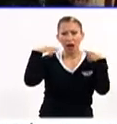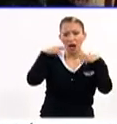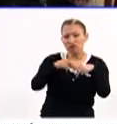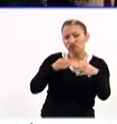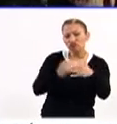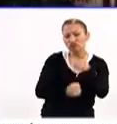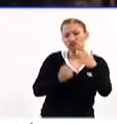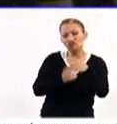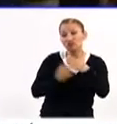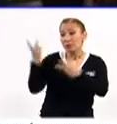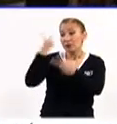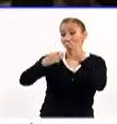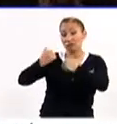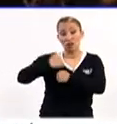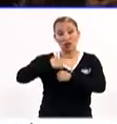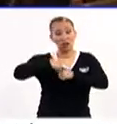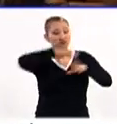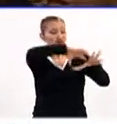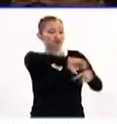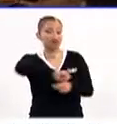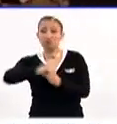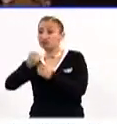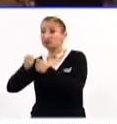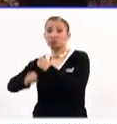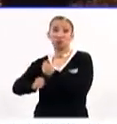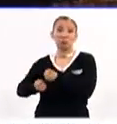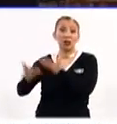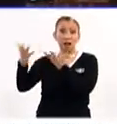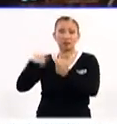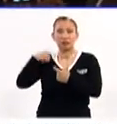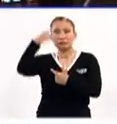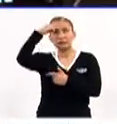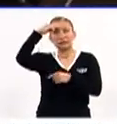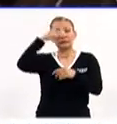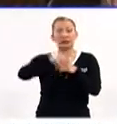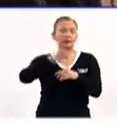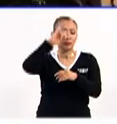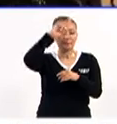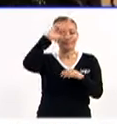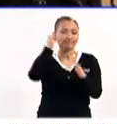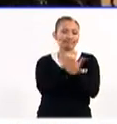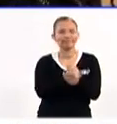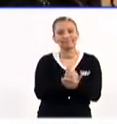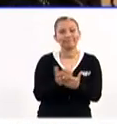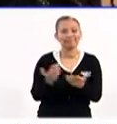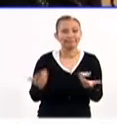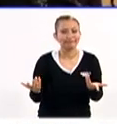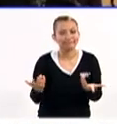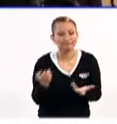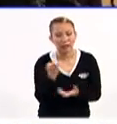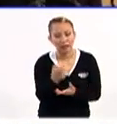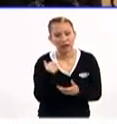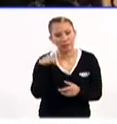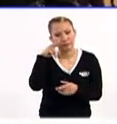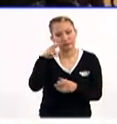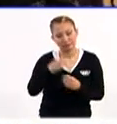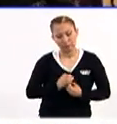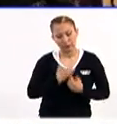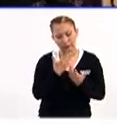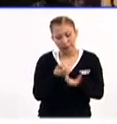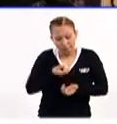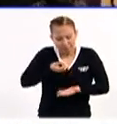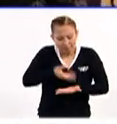profesores, pues vinieron los soldados por él y se lo llevaron. Claro, esto me marca también y encuentro en la poesía